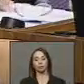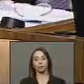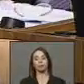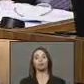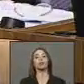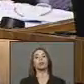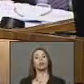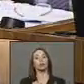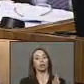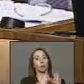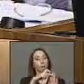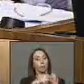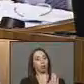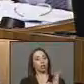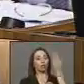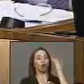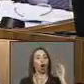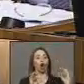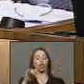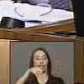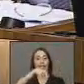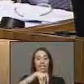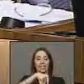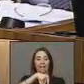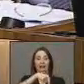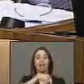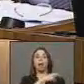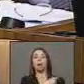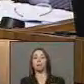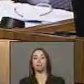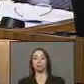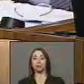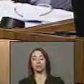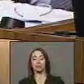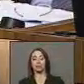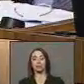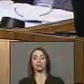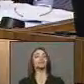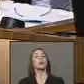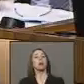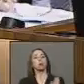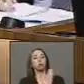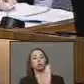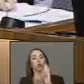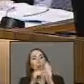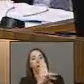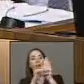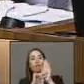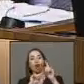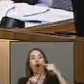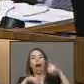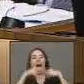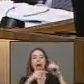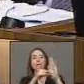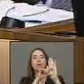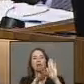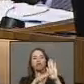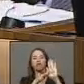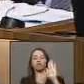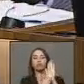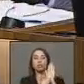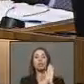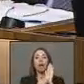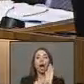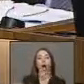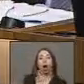conservando parte del proyecto original, la indicación sustitutiva presentada por el Ejecutivo recoge también algunas de las recomendaciones